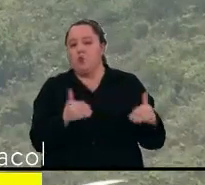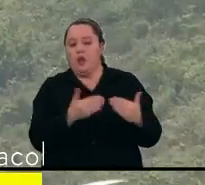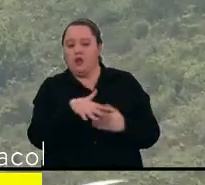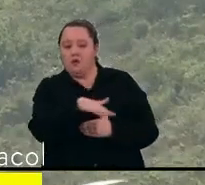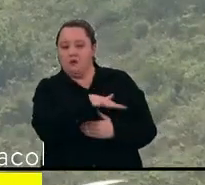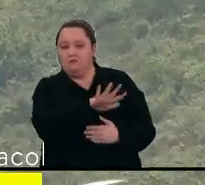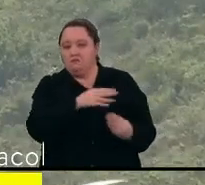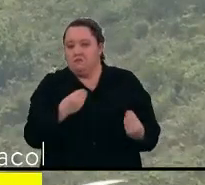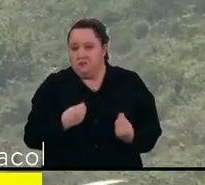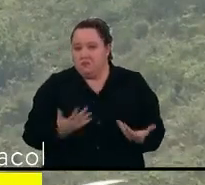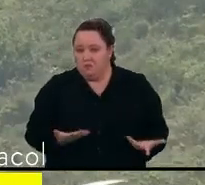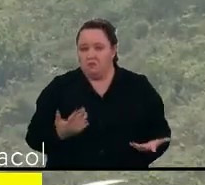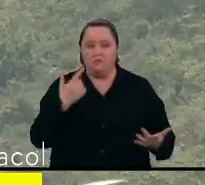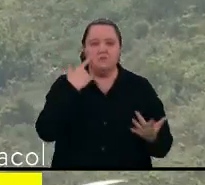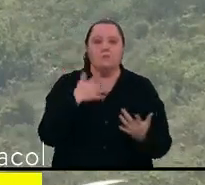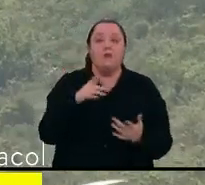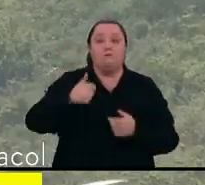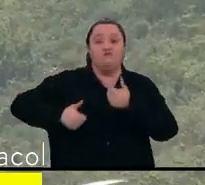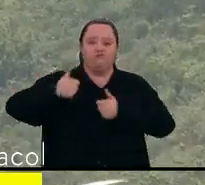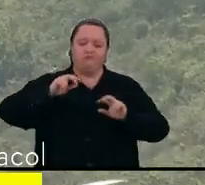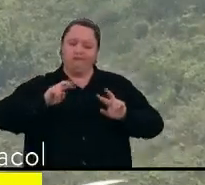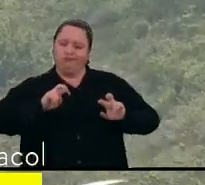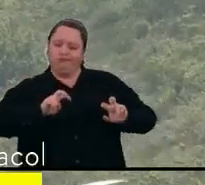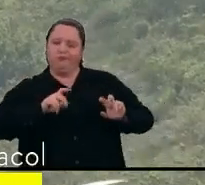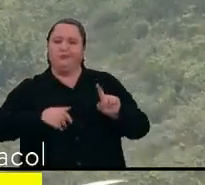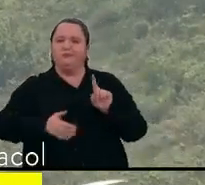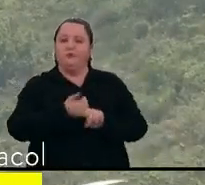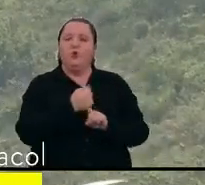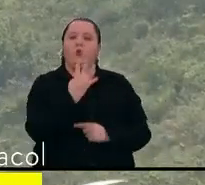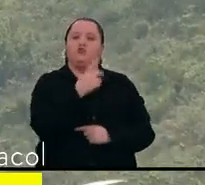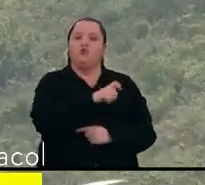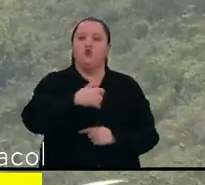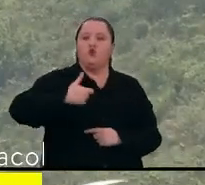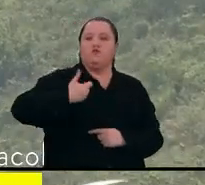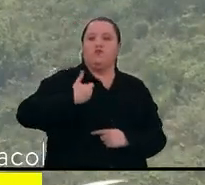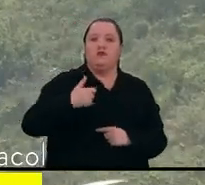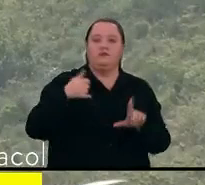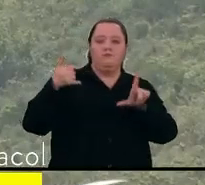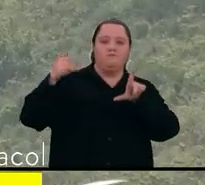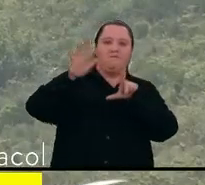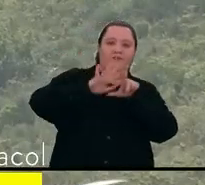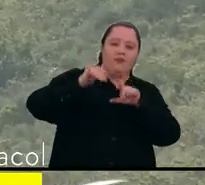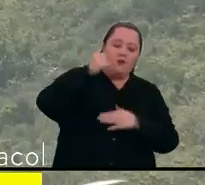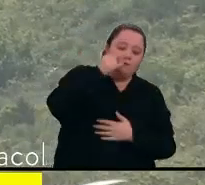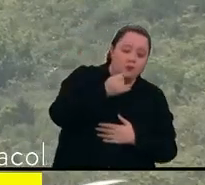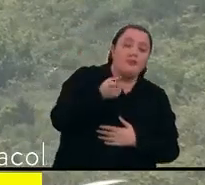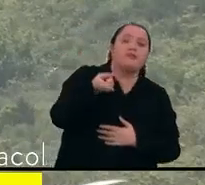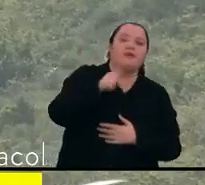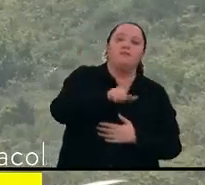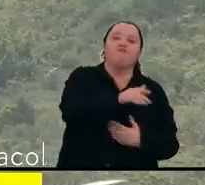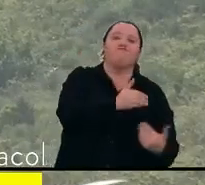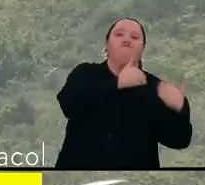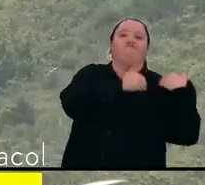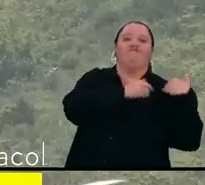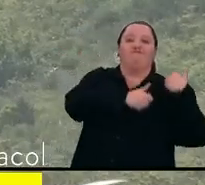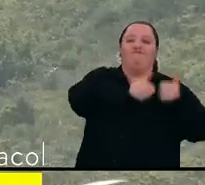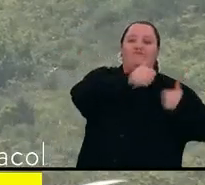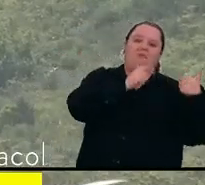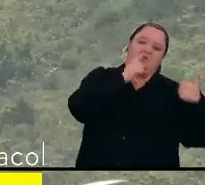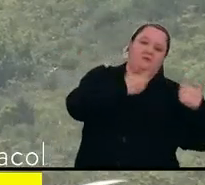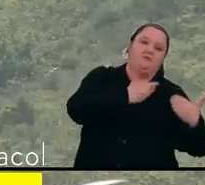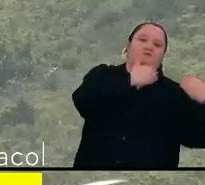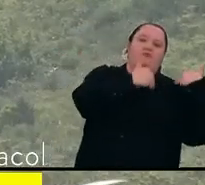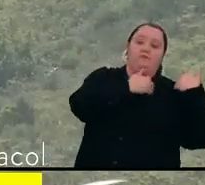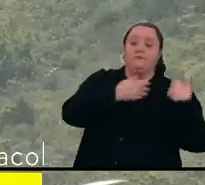sector lo que dicen las autoridades es que ya están tras la pista de los cuatro jóvenes que aparecen en ese video pero también de sus acudientes ha dicho Incluso